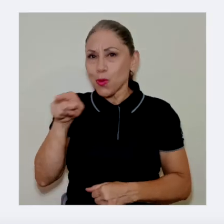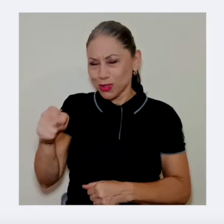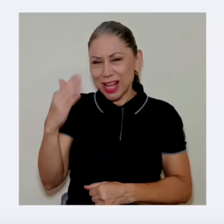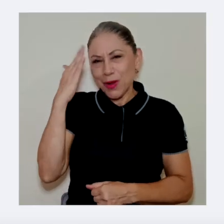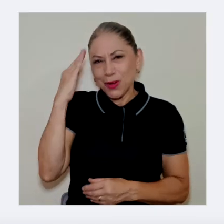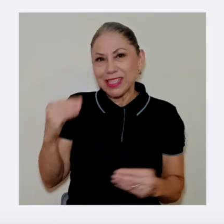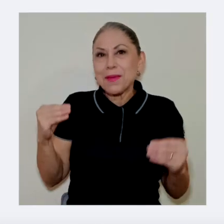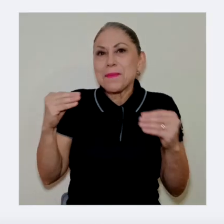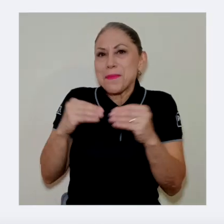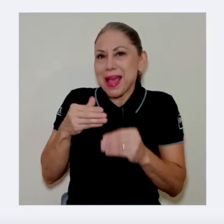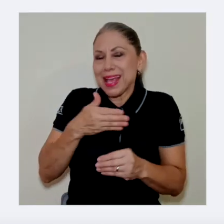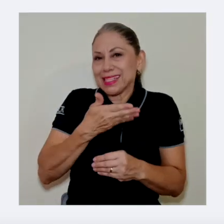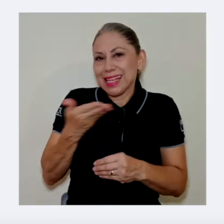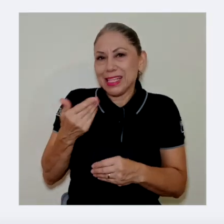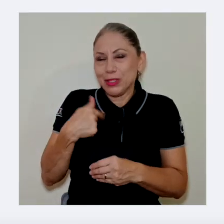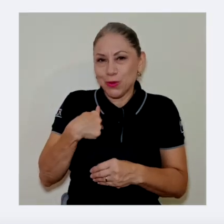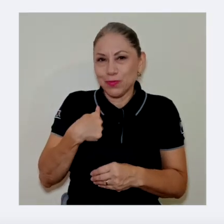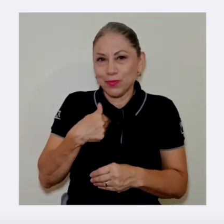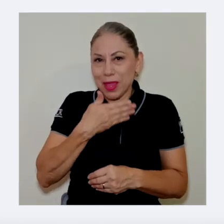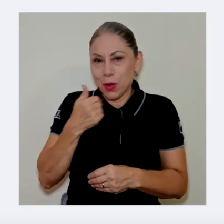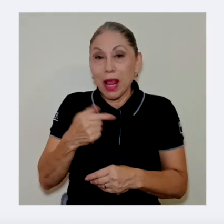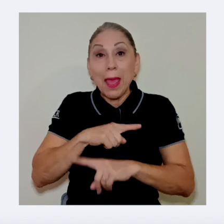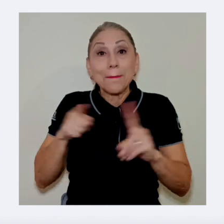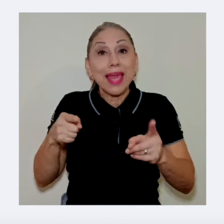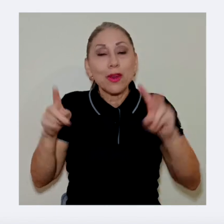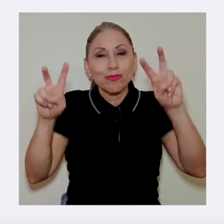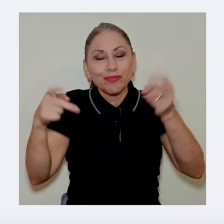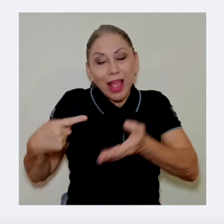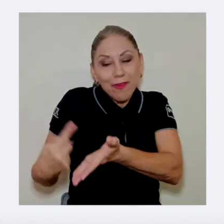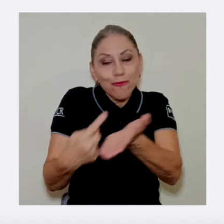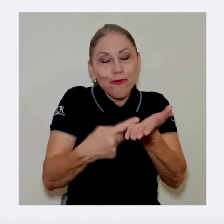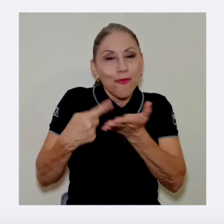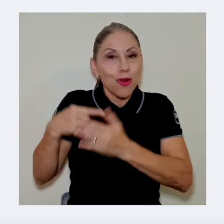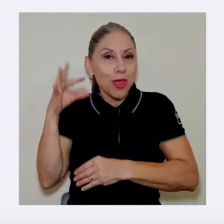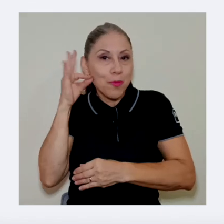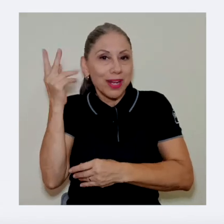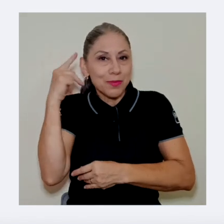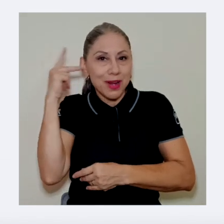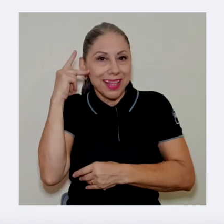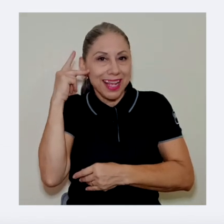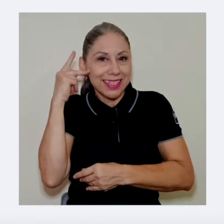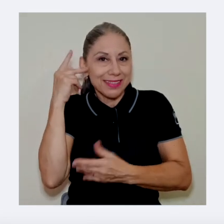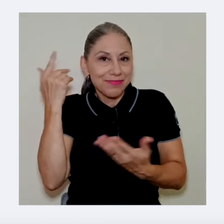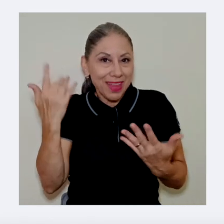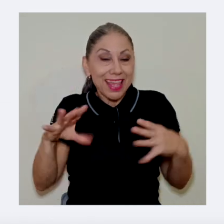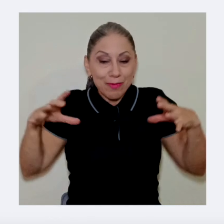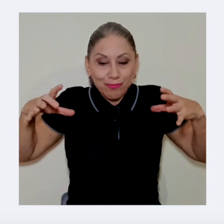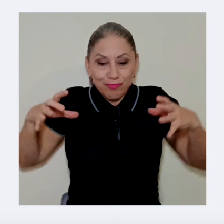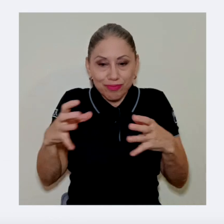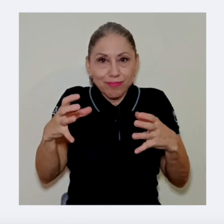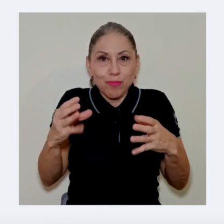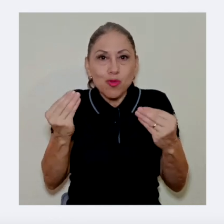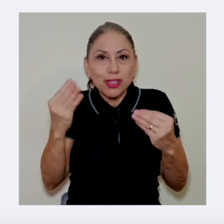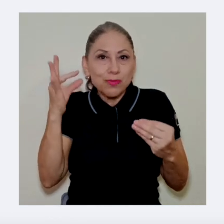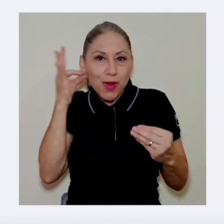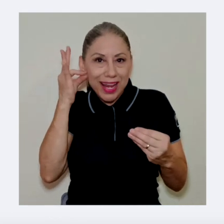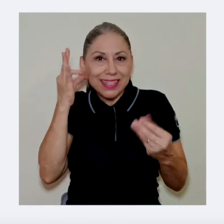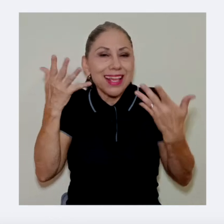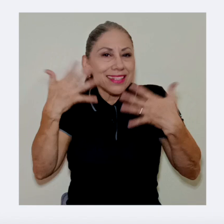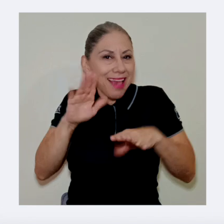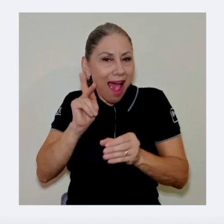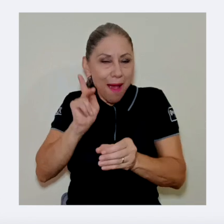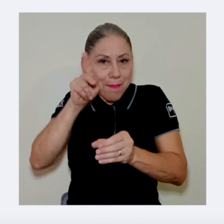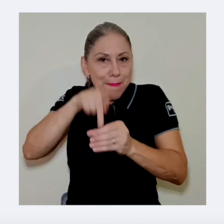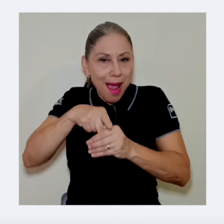conoce mejor que yo, de hecho, pero el Foro de Mujeres Políticas, que evidentemente agrupa a muchas mujeres que han estado